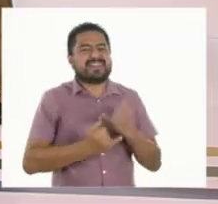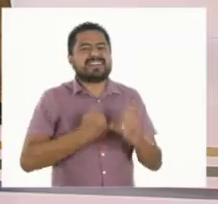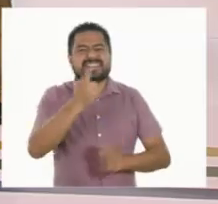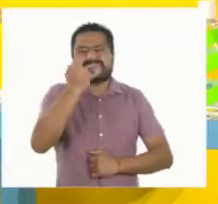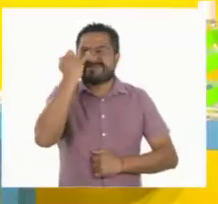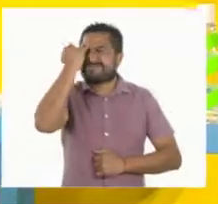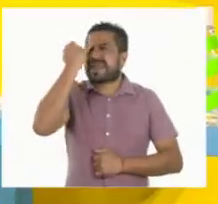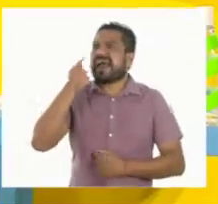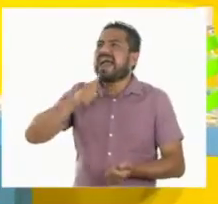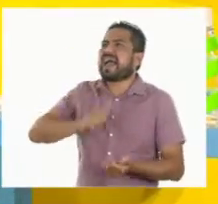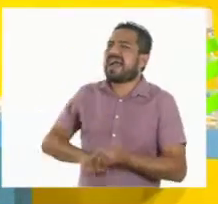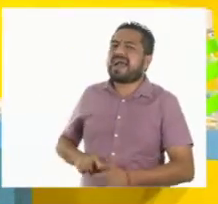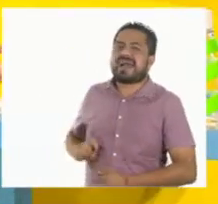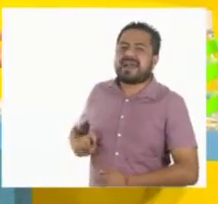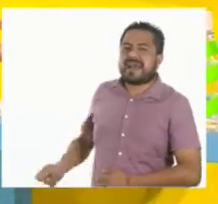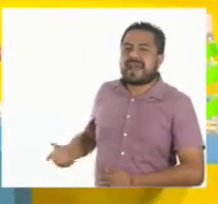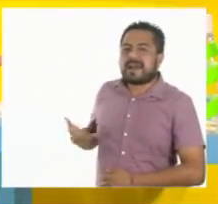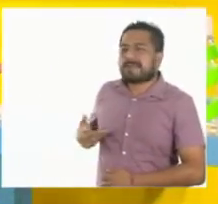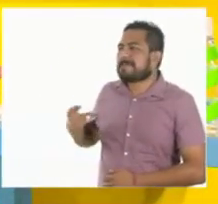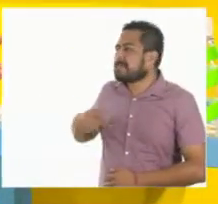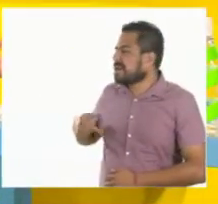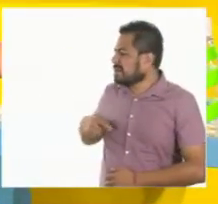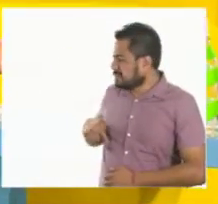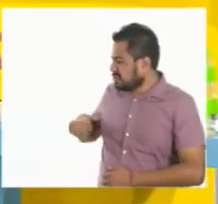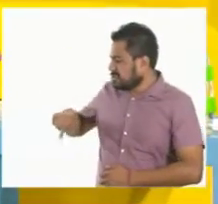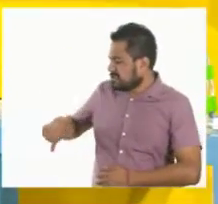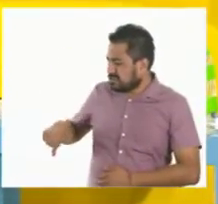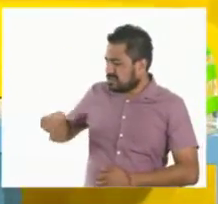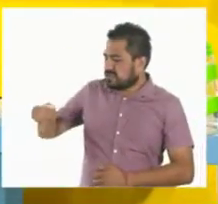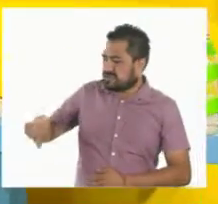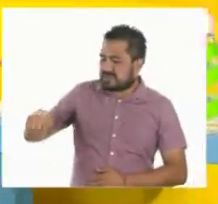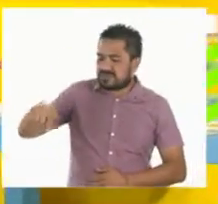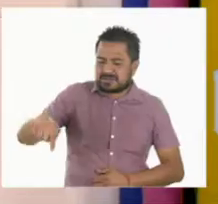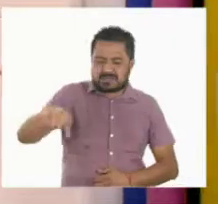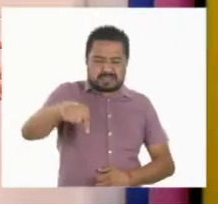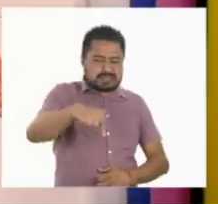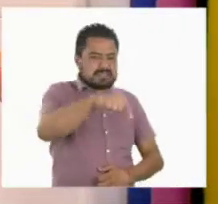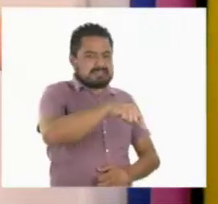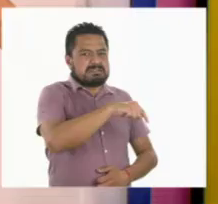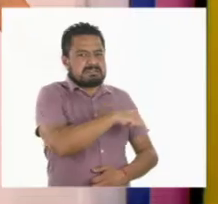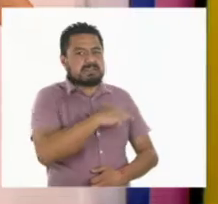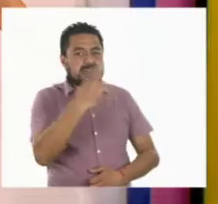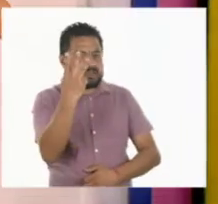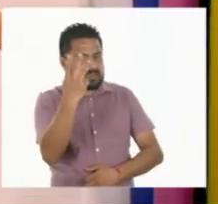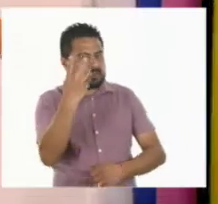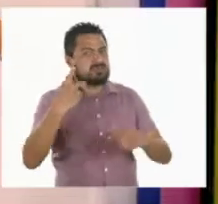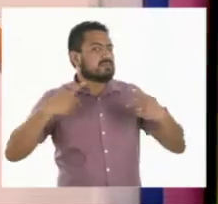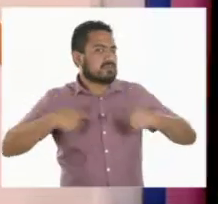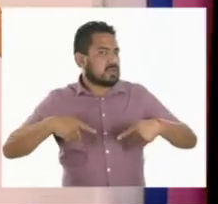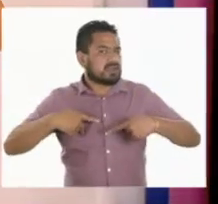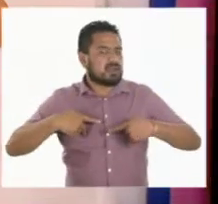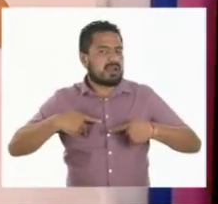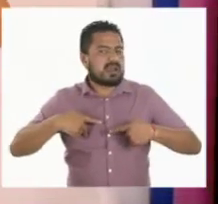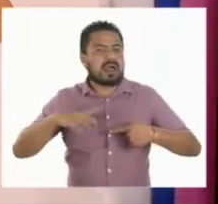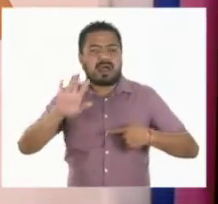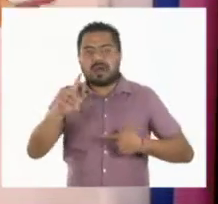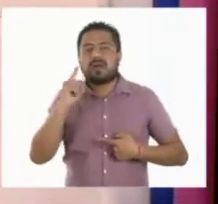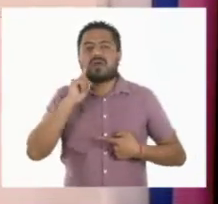tenemos a alguien al lado. Una persona aquí. Exactamente. Otra persona aquí y otra persona aquí. Son tres personas. Perfecto. Entonces